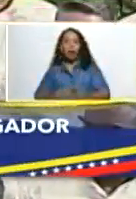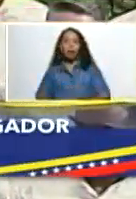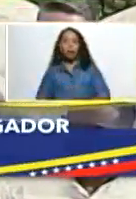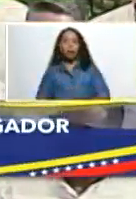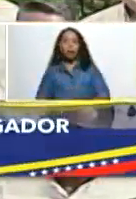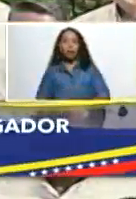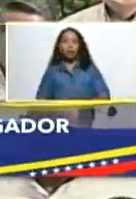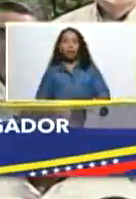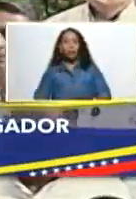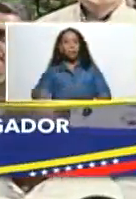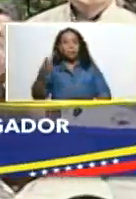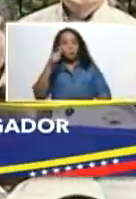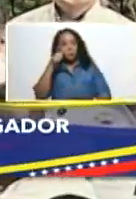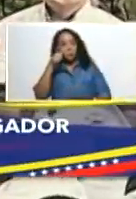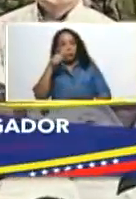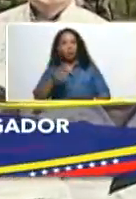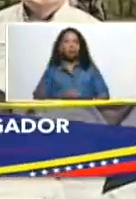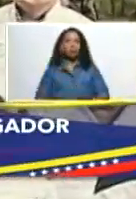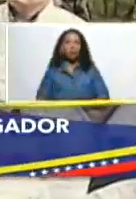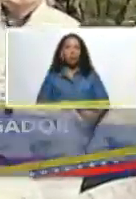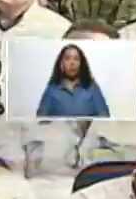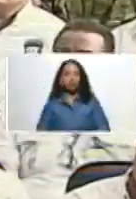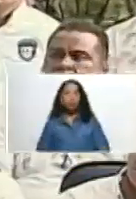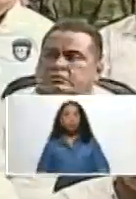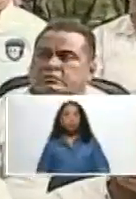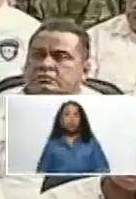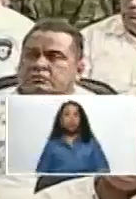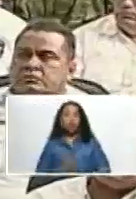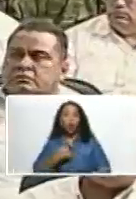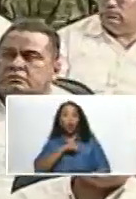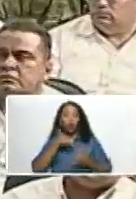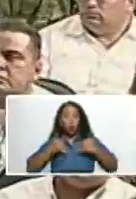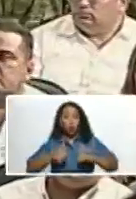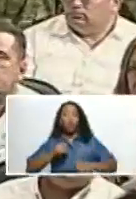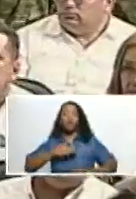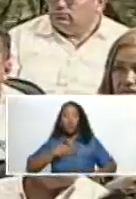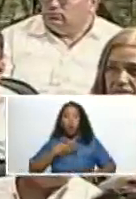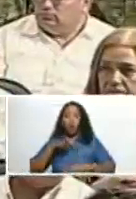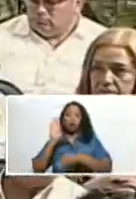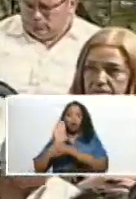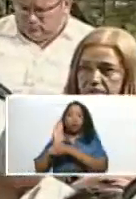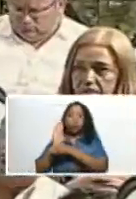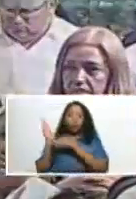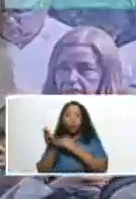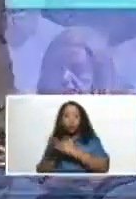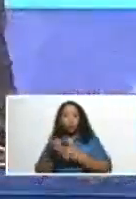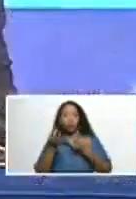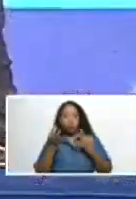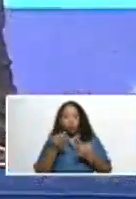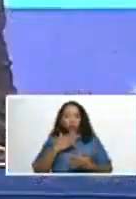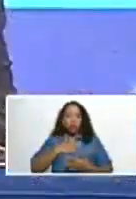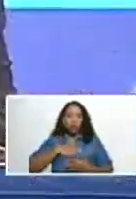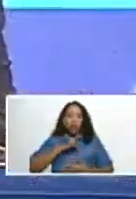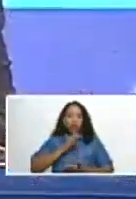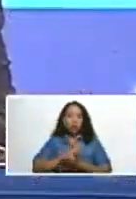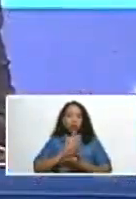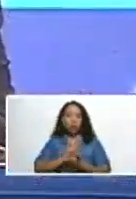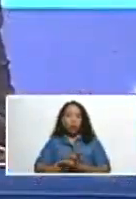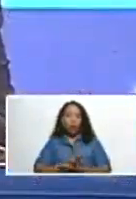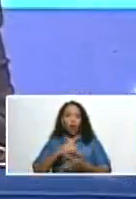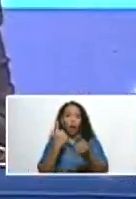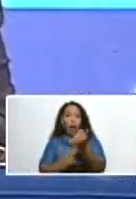la seguridad, que nuestros hijos puedan estar seguros, que nuestros hermanos, nuestras